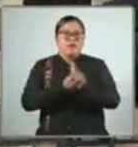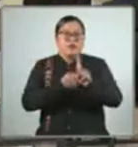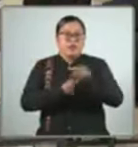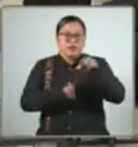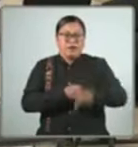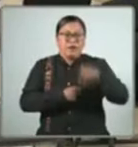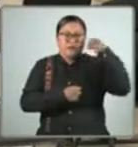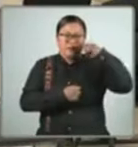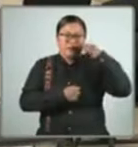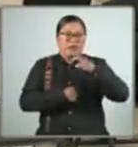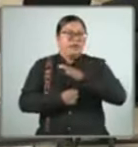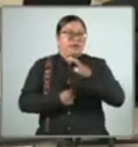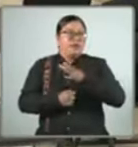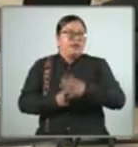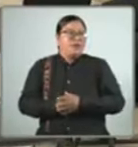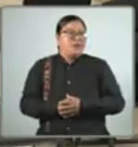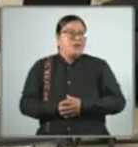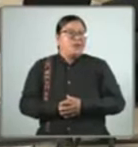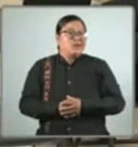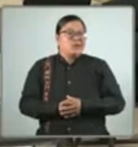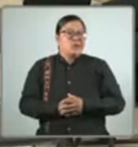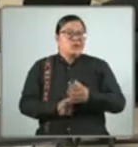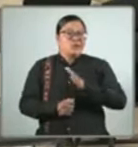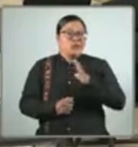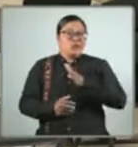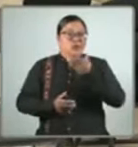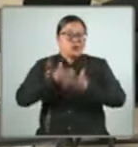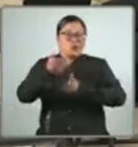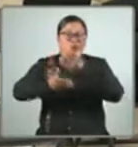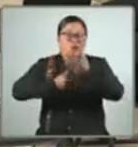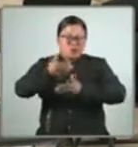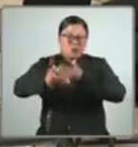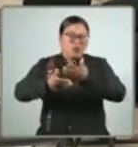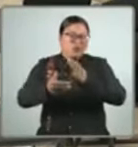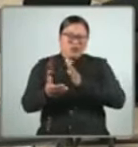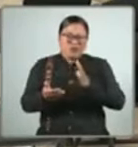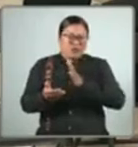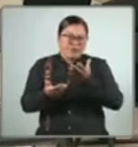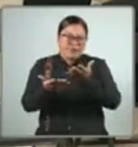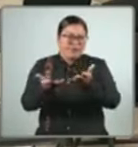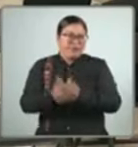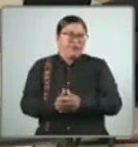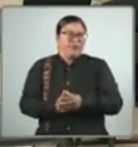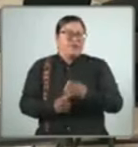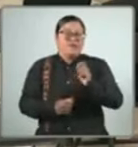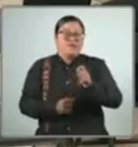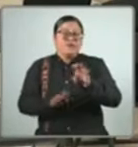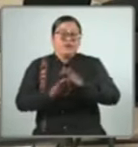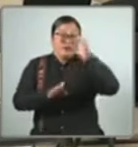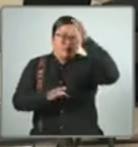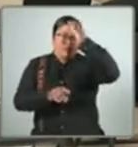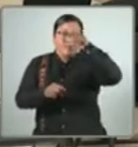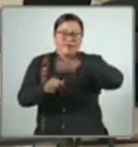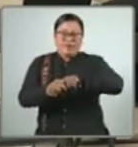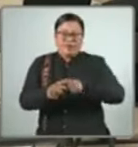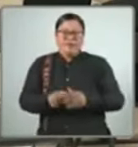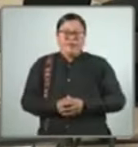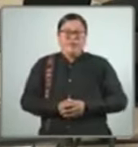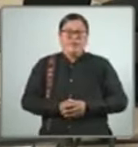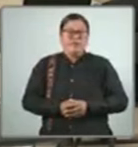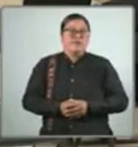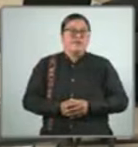tiene, es secuencia aparte, podríamos llamarle. Venimos de una cultura, ¿sí? De una cultura,